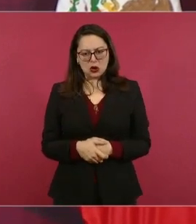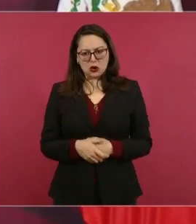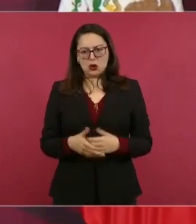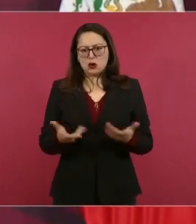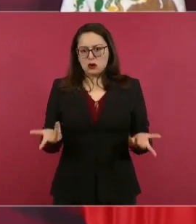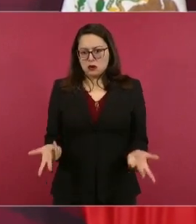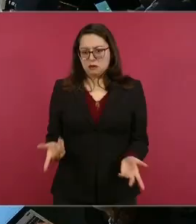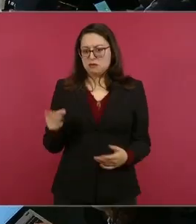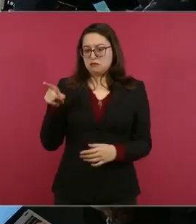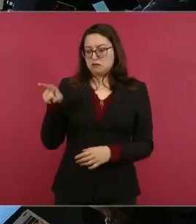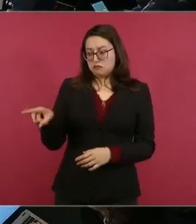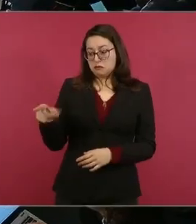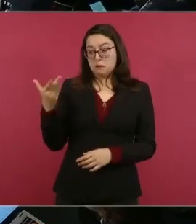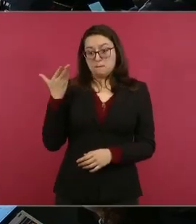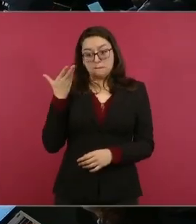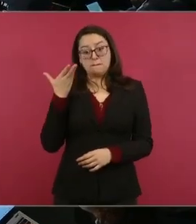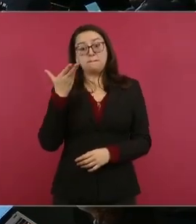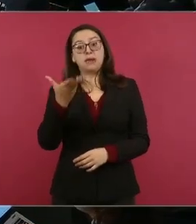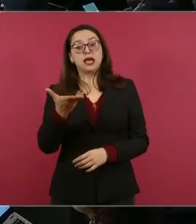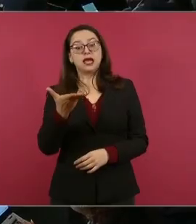citaron audiencia